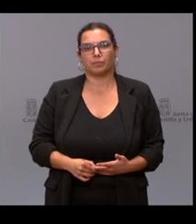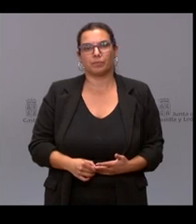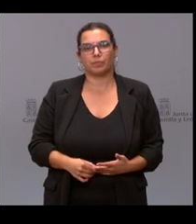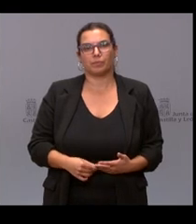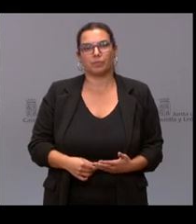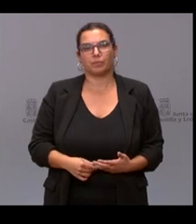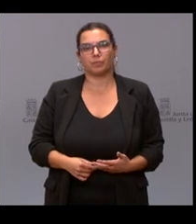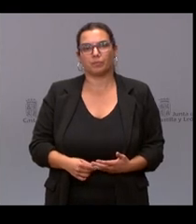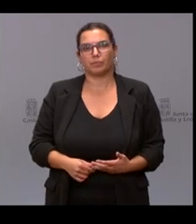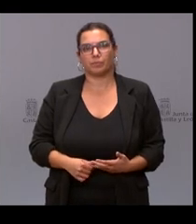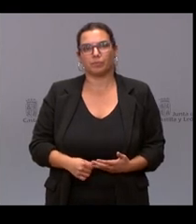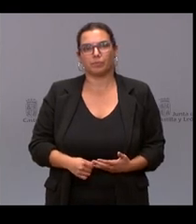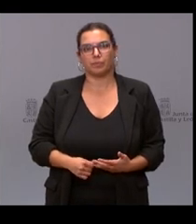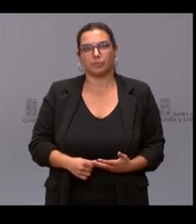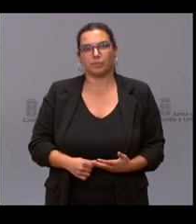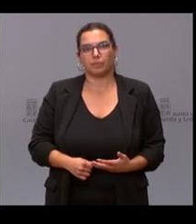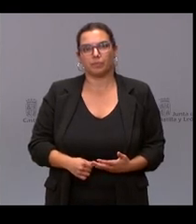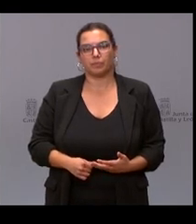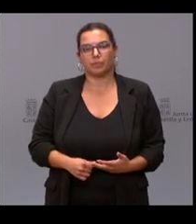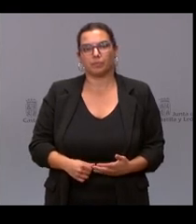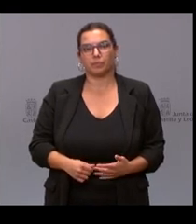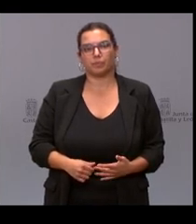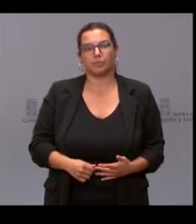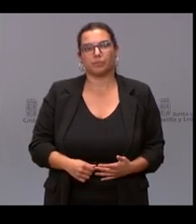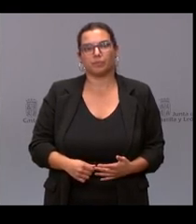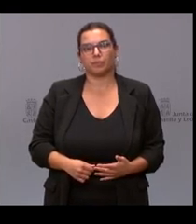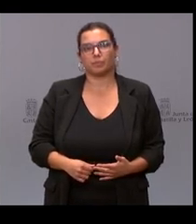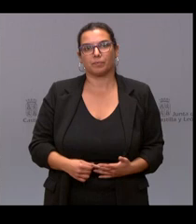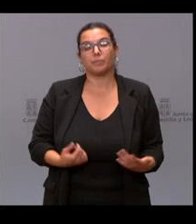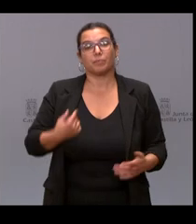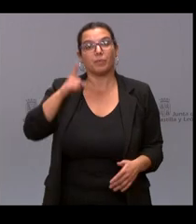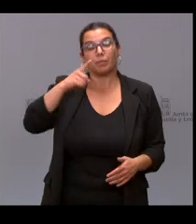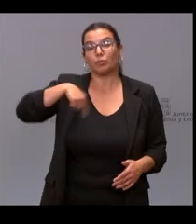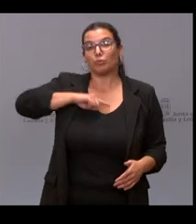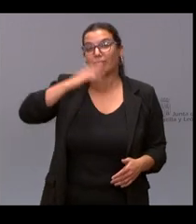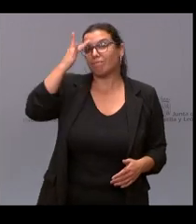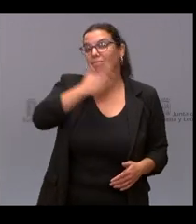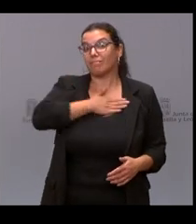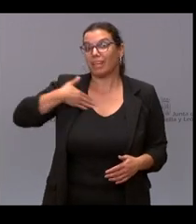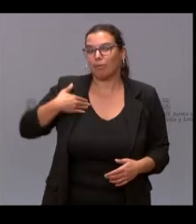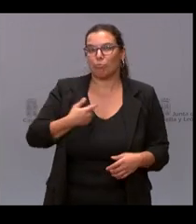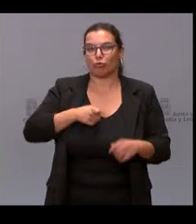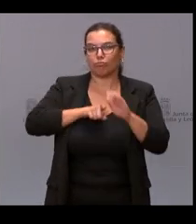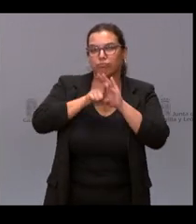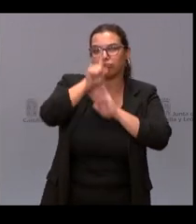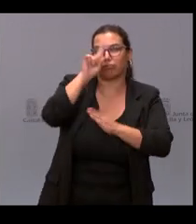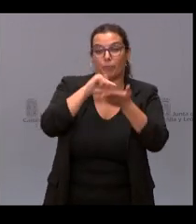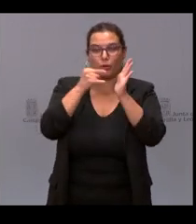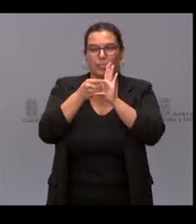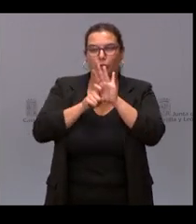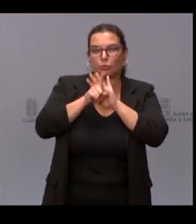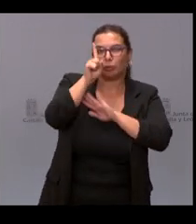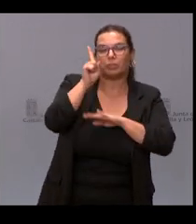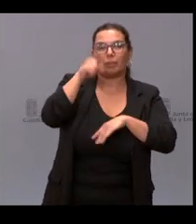our Western European and Central European gigafactories. Y nuestro deseo es escalar hacia arriba este proyecto en